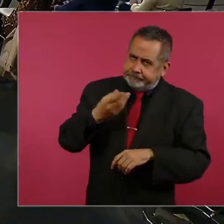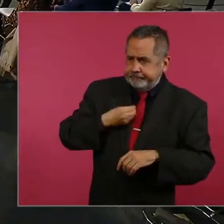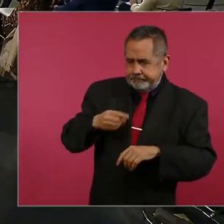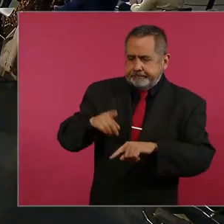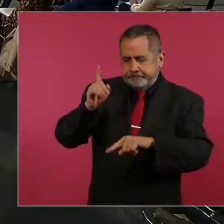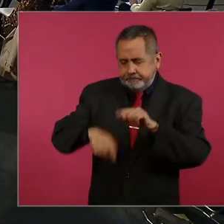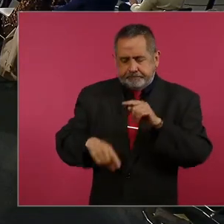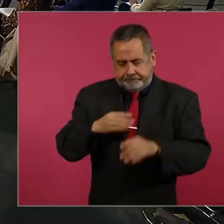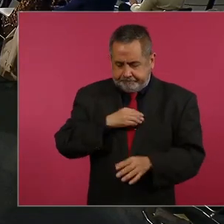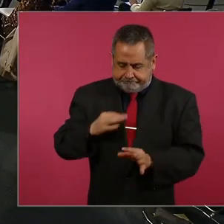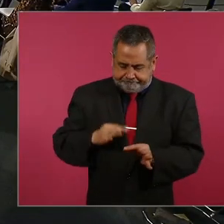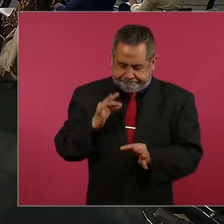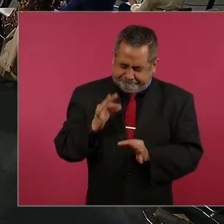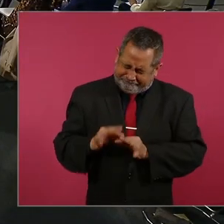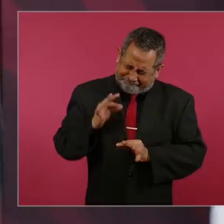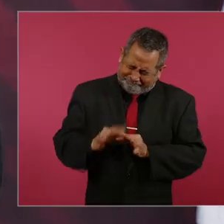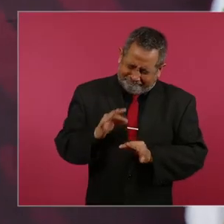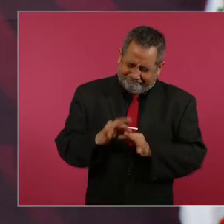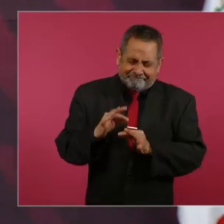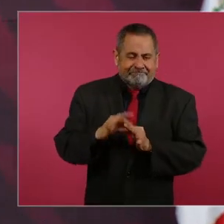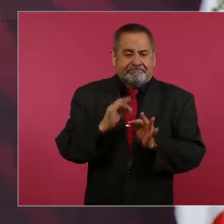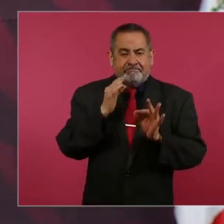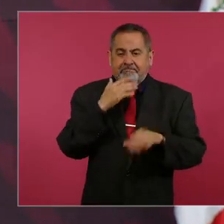cumpliendo al pie de la letra